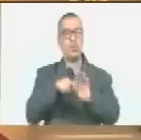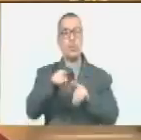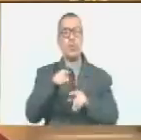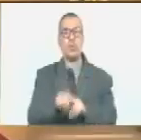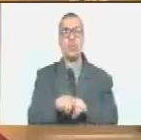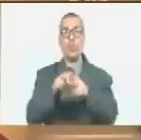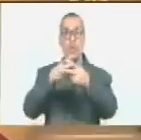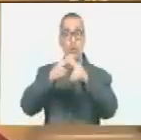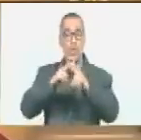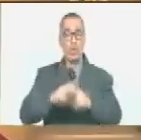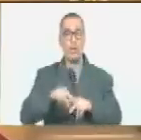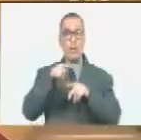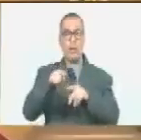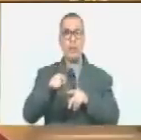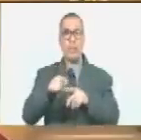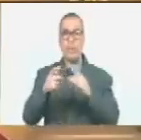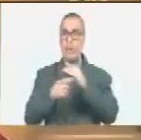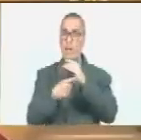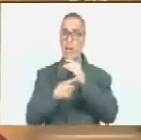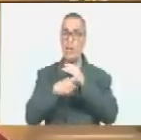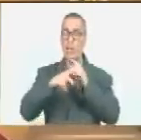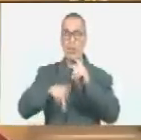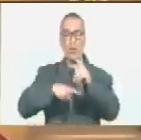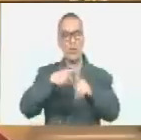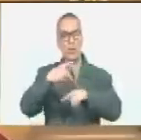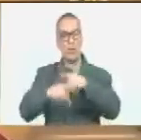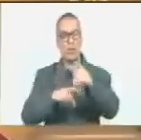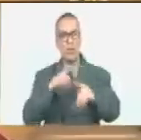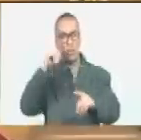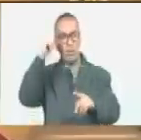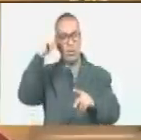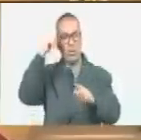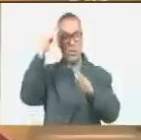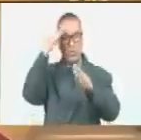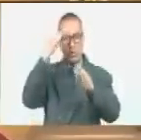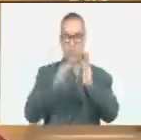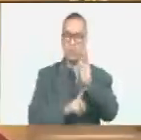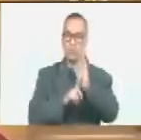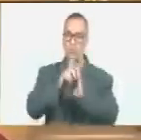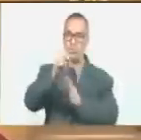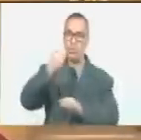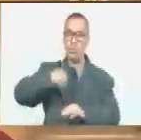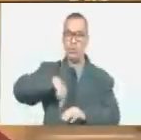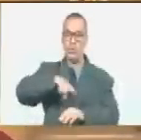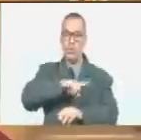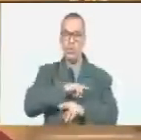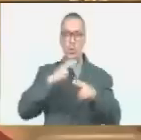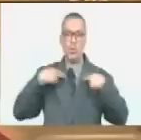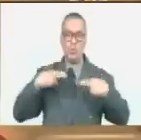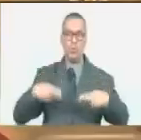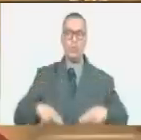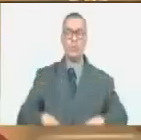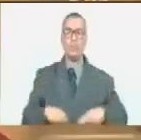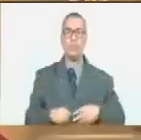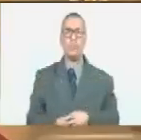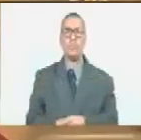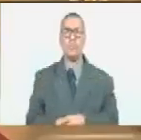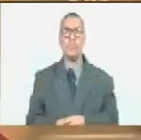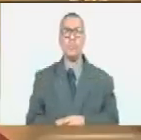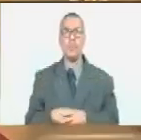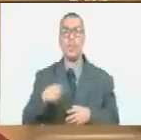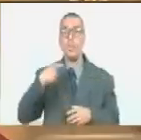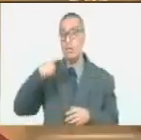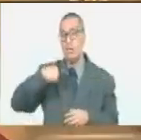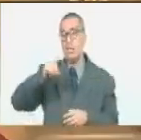como herramienta técnica para el desarrollo cognitivo y emocional de nuestros seres humanos.